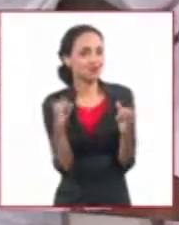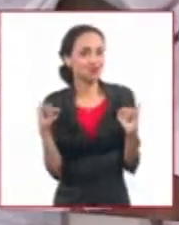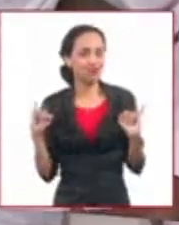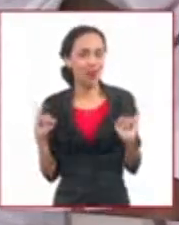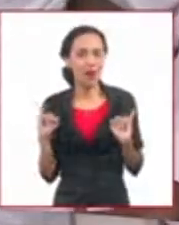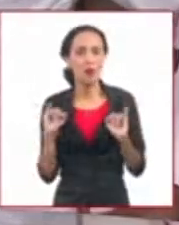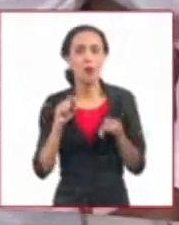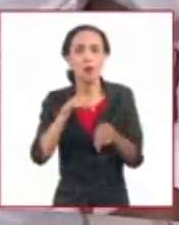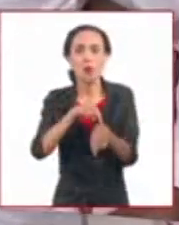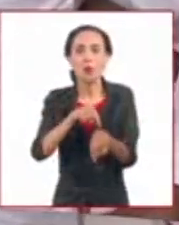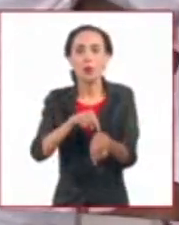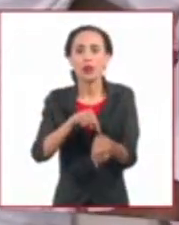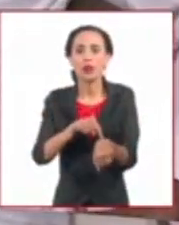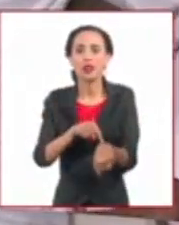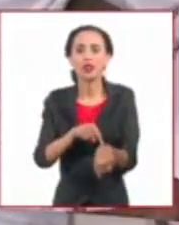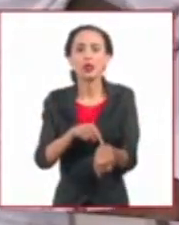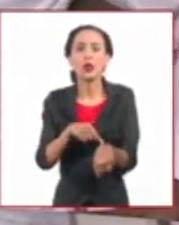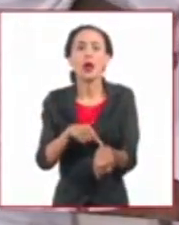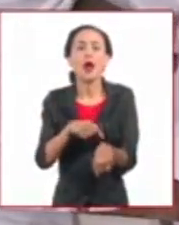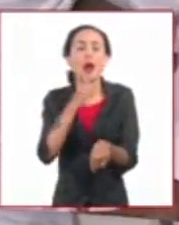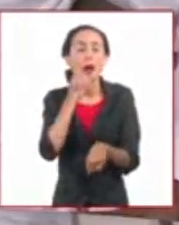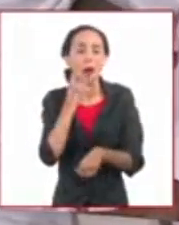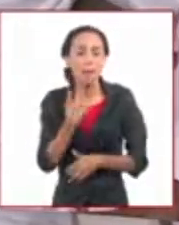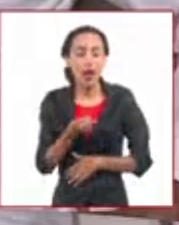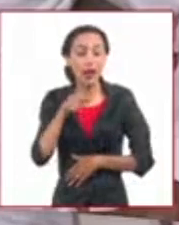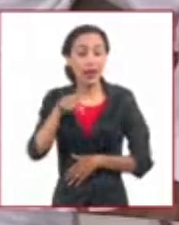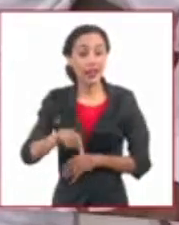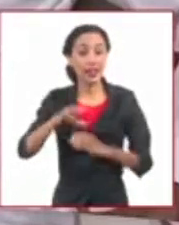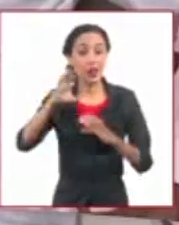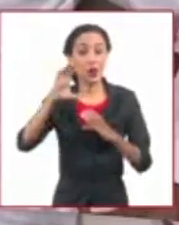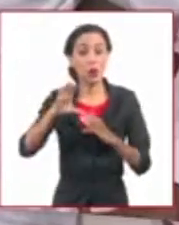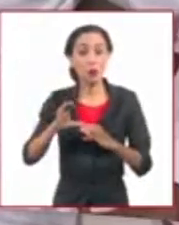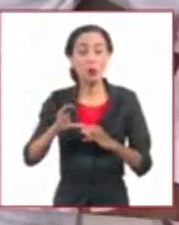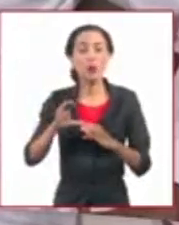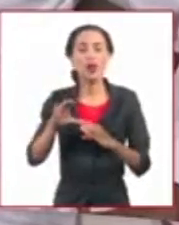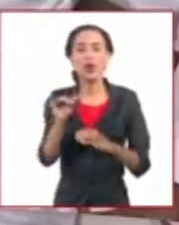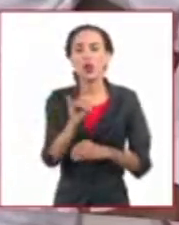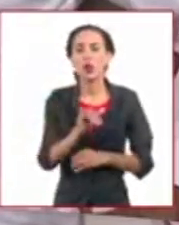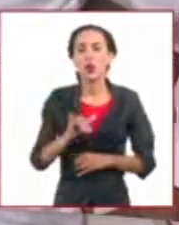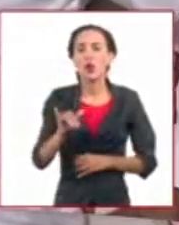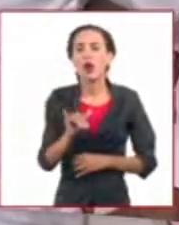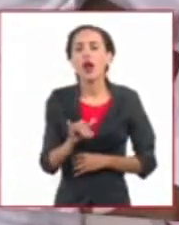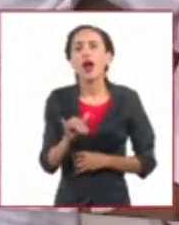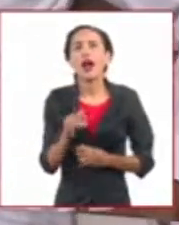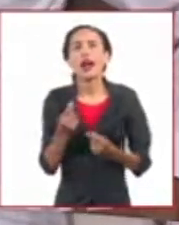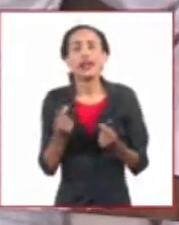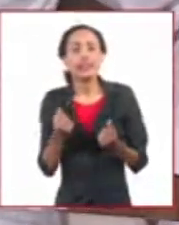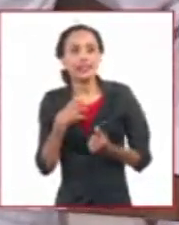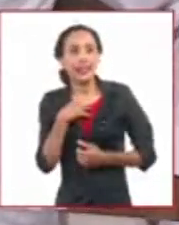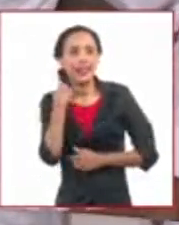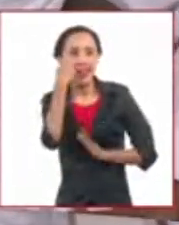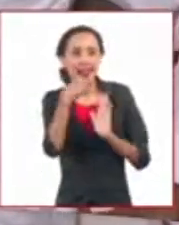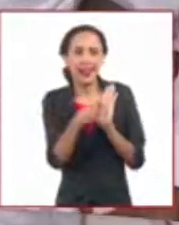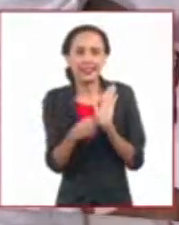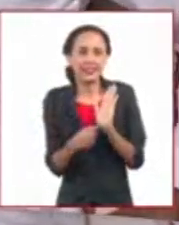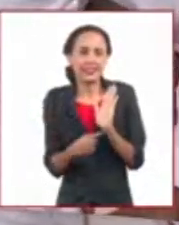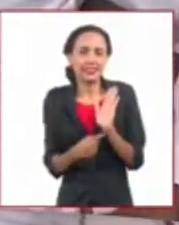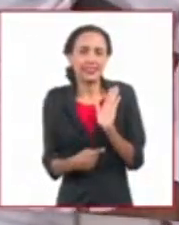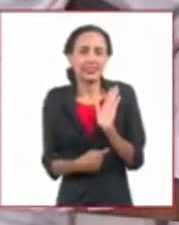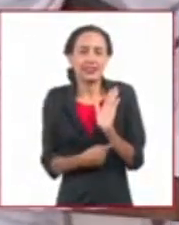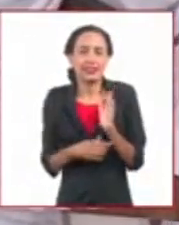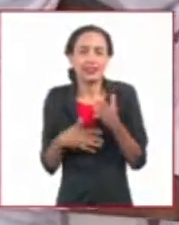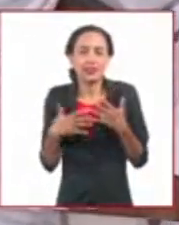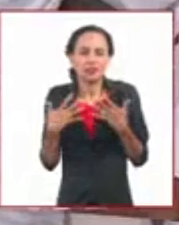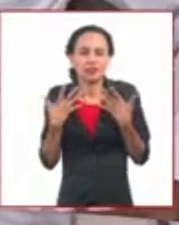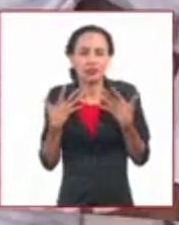en el que además esta cumbre tiene el digamos la característica peculiar de ser el espacio